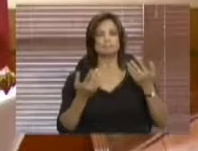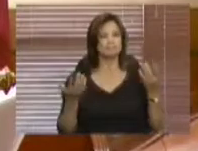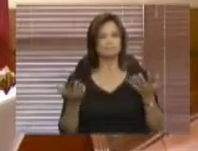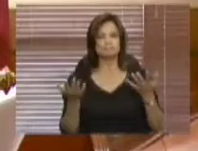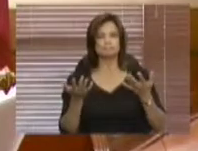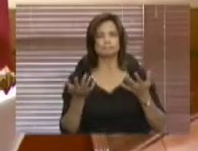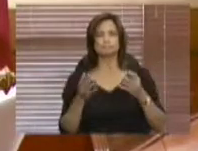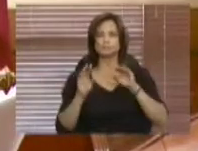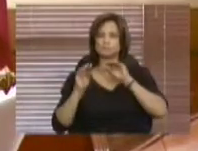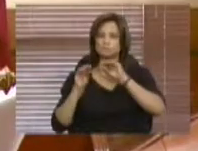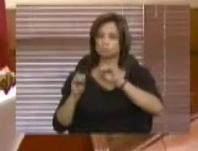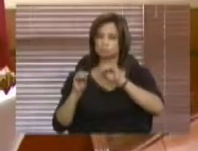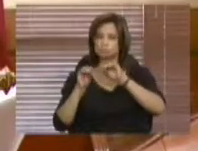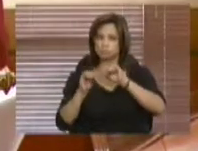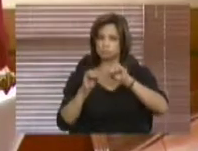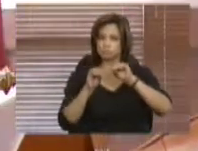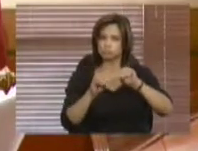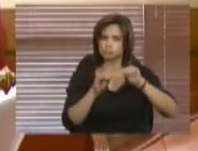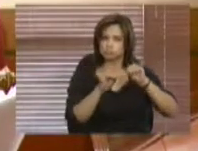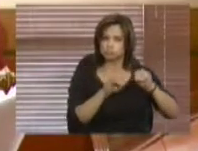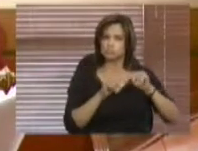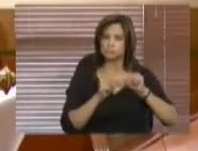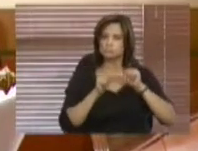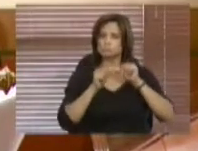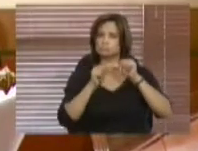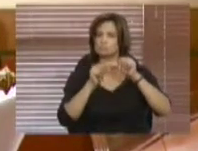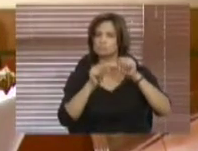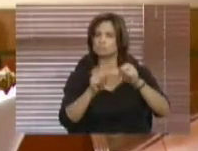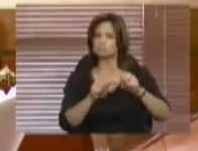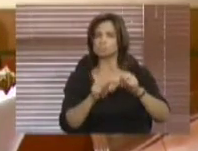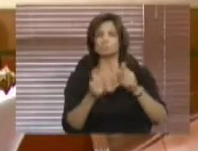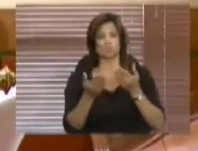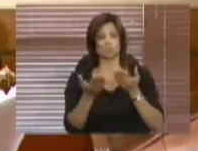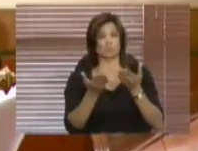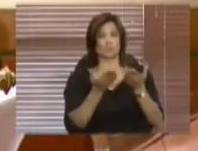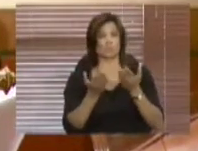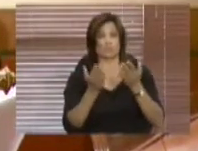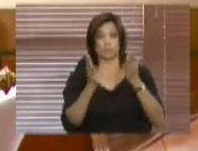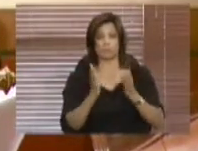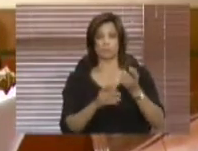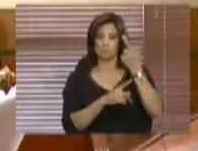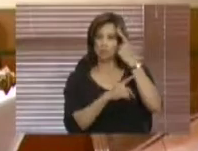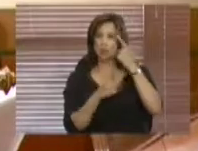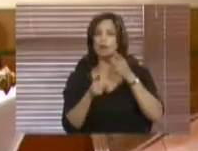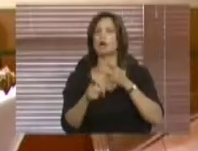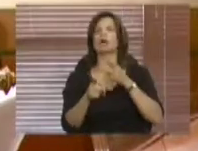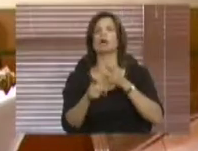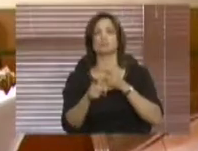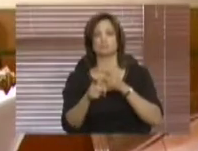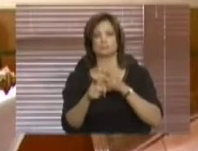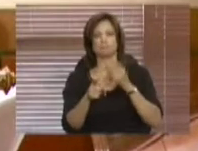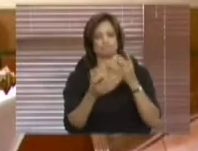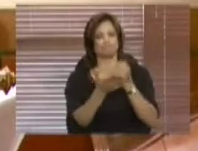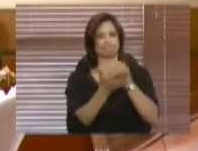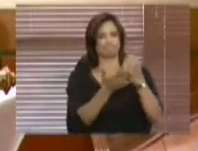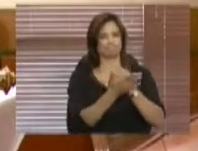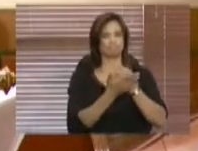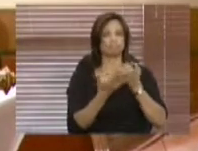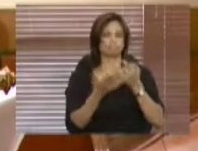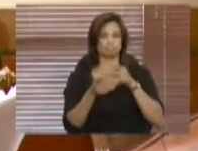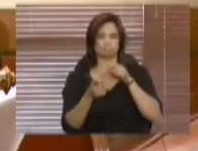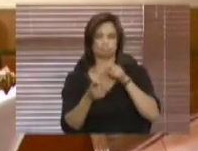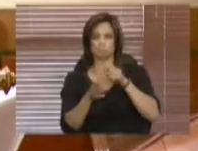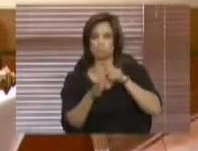la capacitación y formación permanente de nuestros servidores, cosechando grandes y satisfactorios